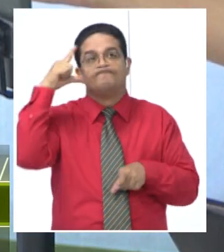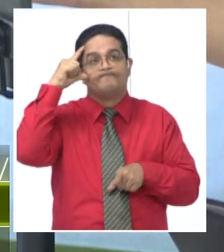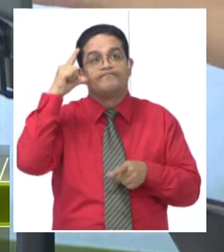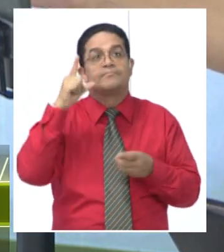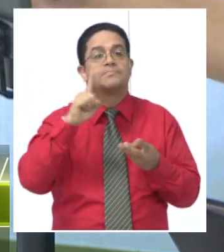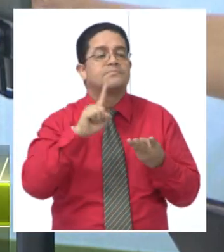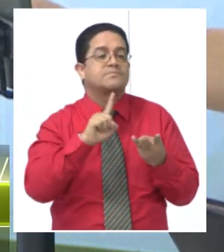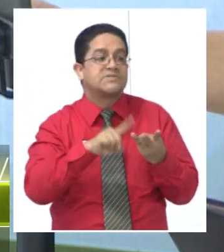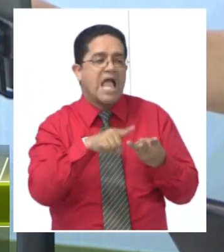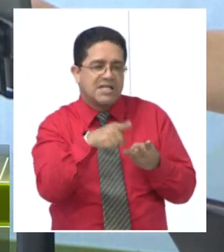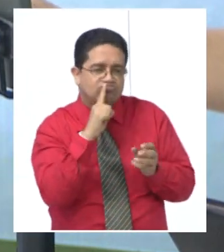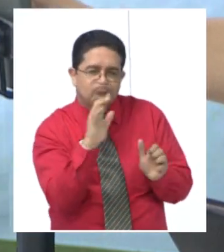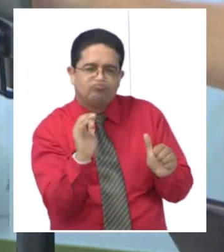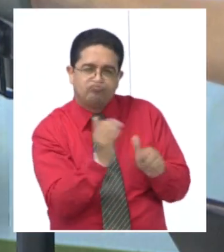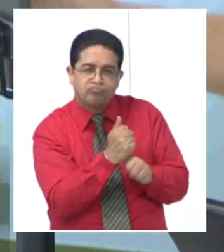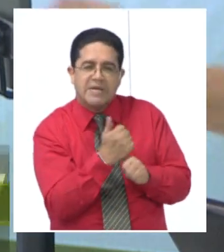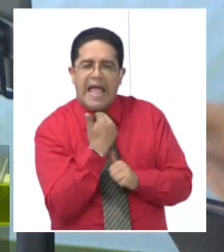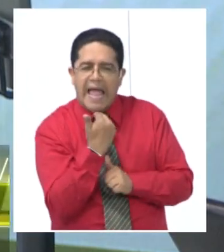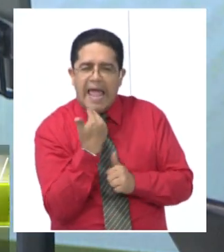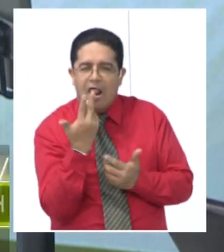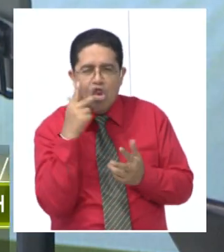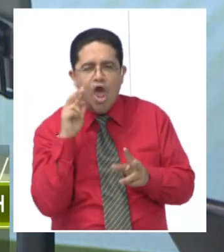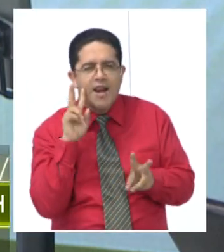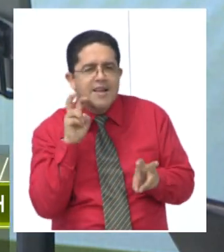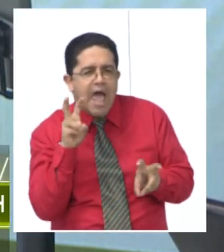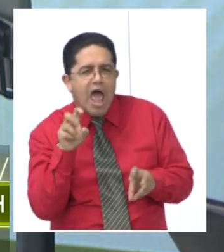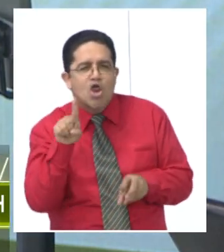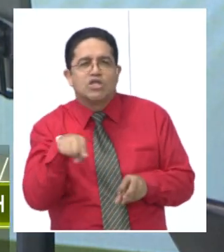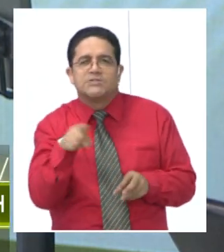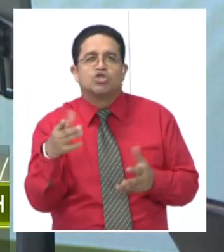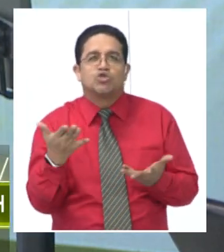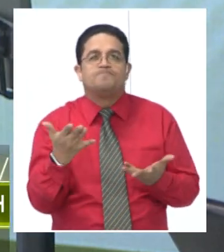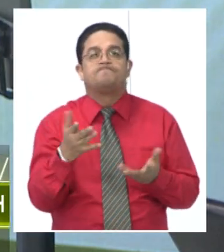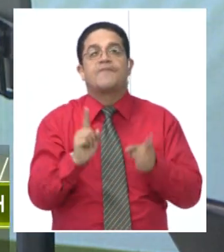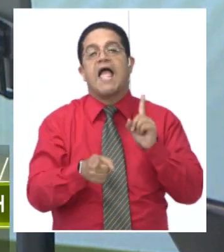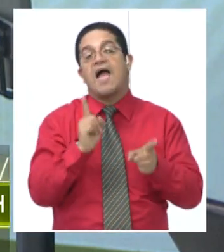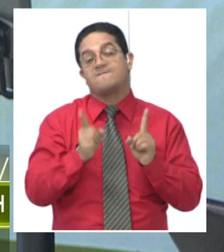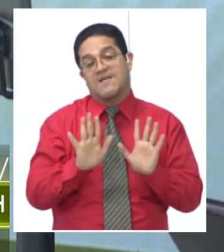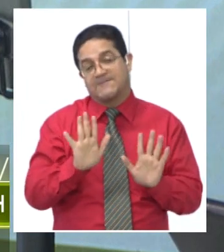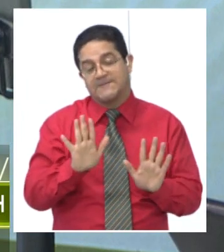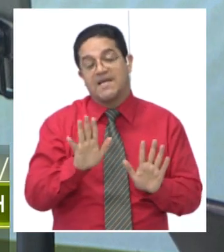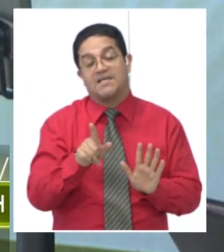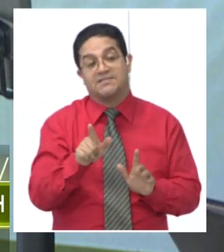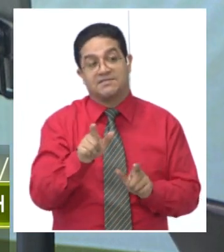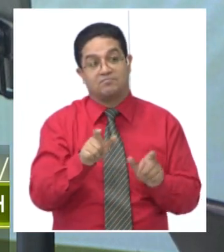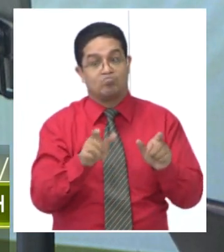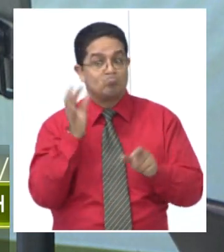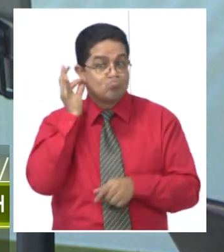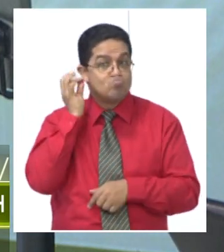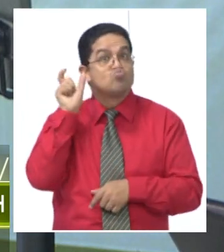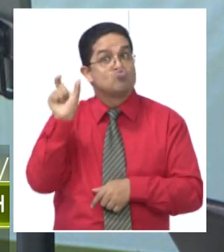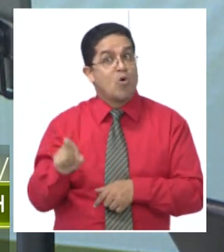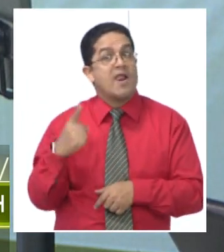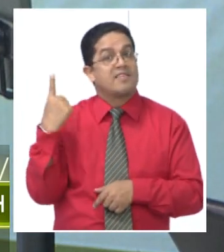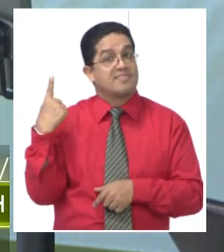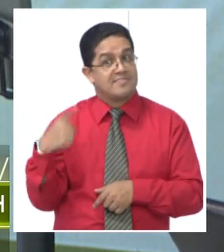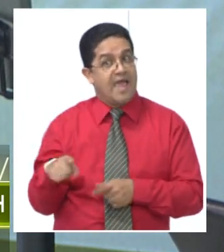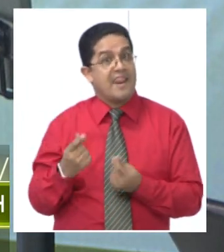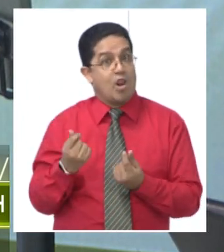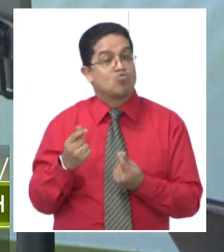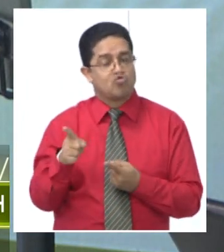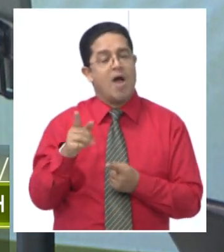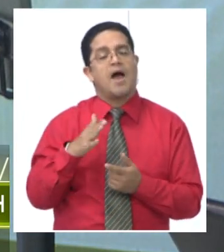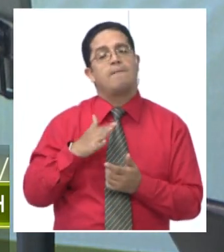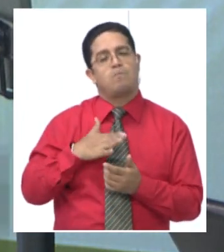ahí se determina si tengo una lesión asociada a BPH o no. En algunos casos, si la paciente cuenta con los recursos, podemos hacer una determinación